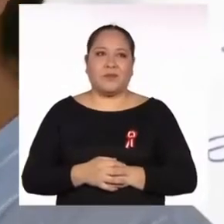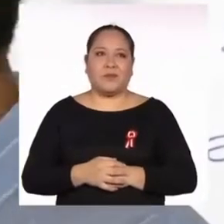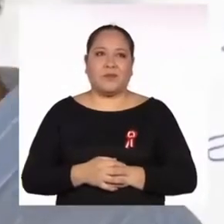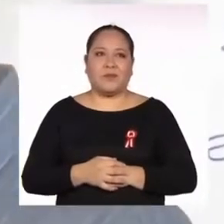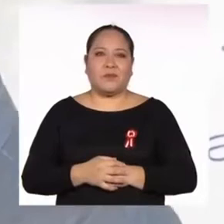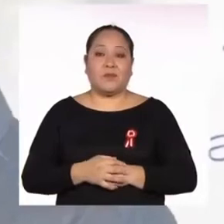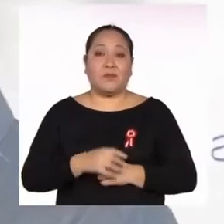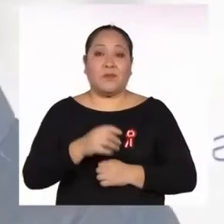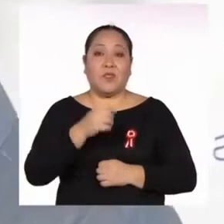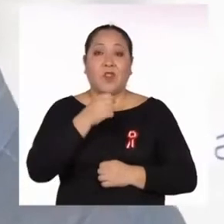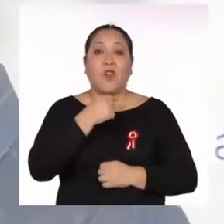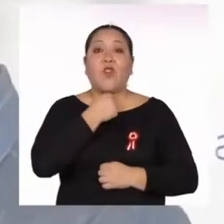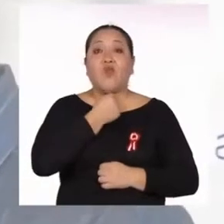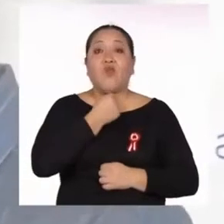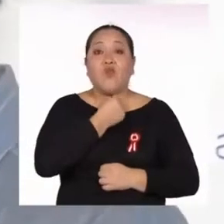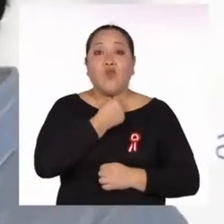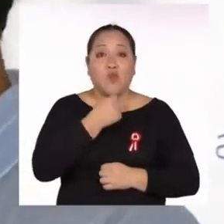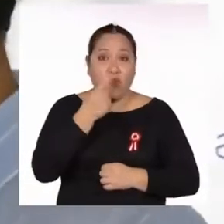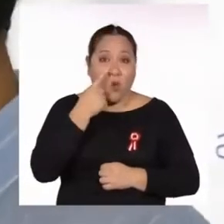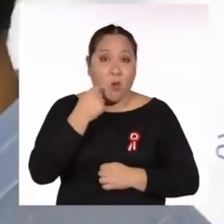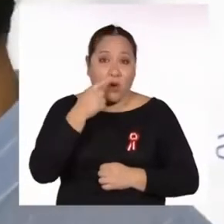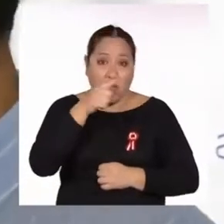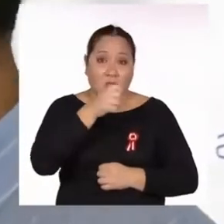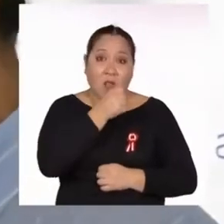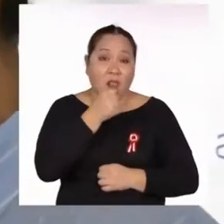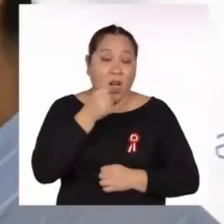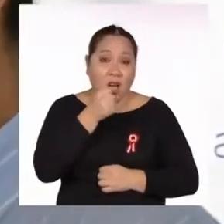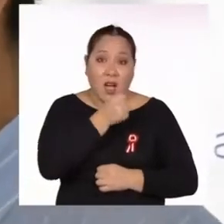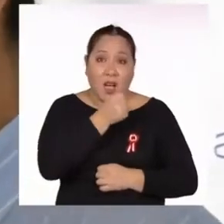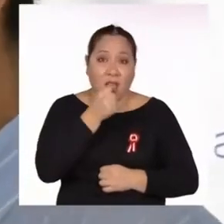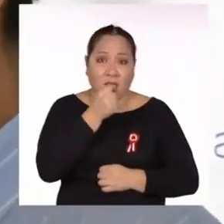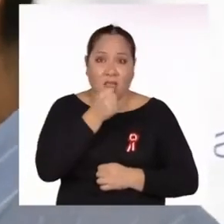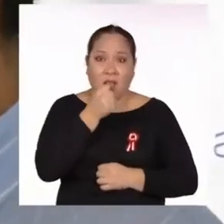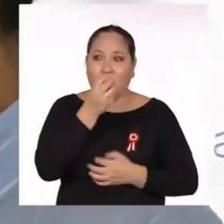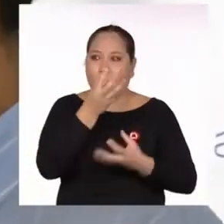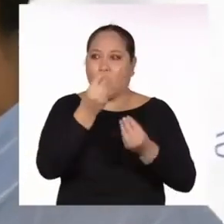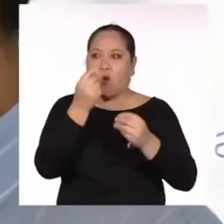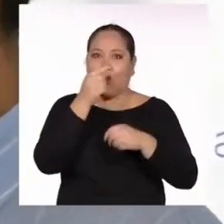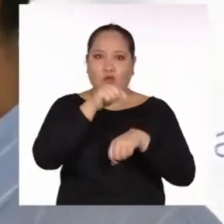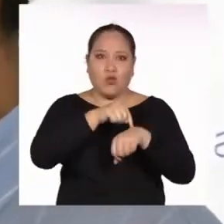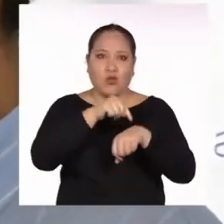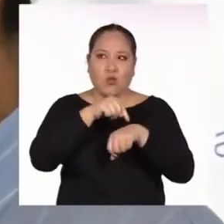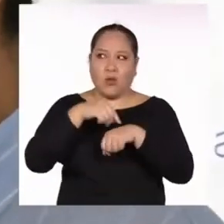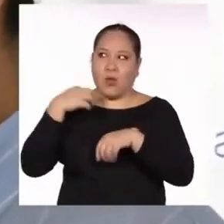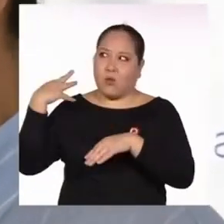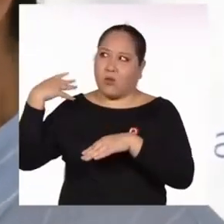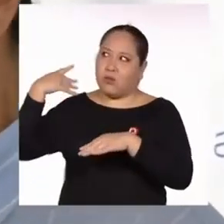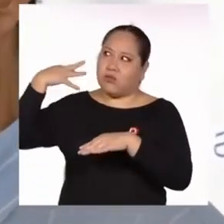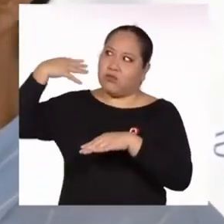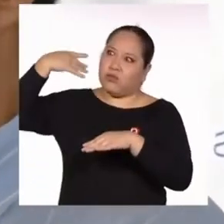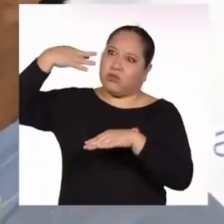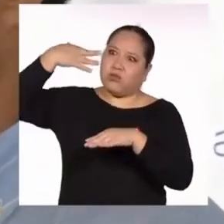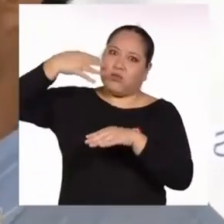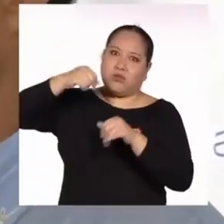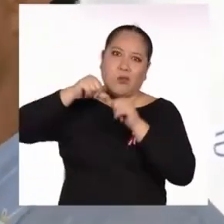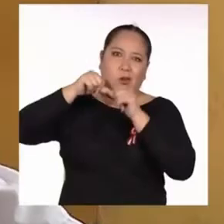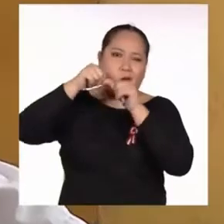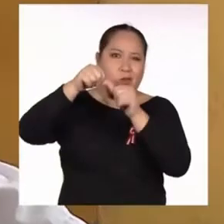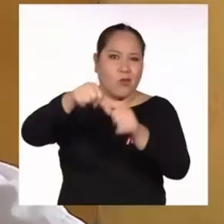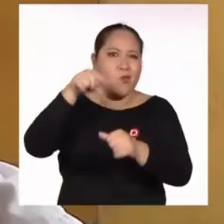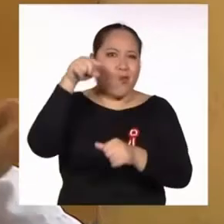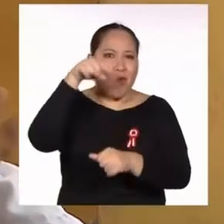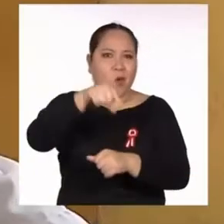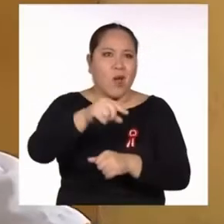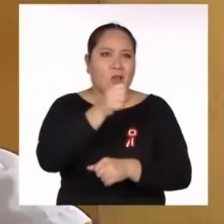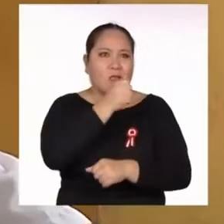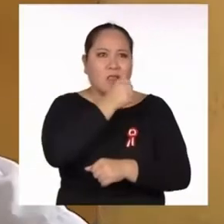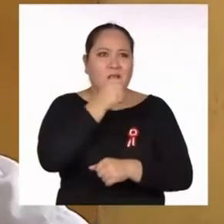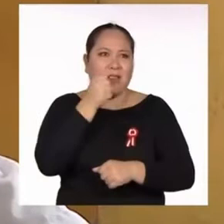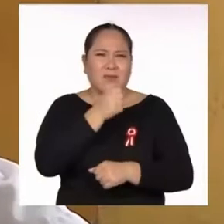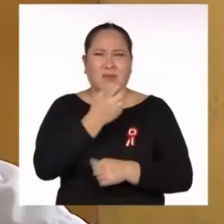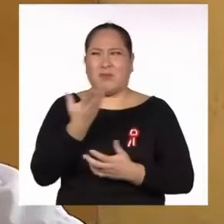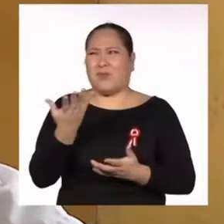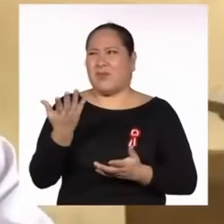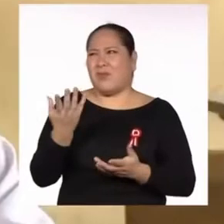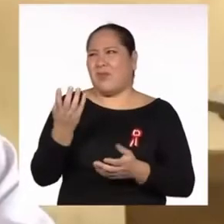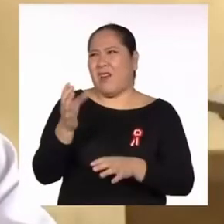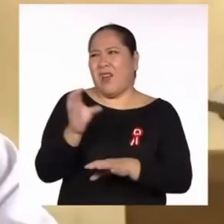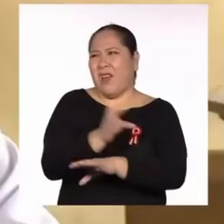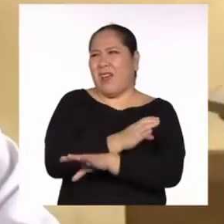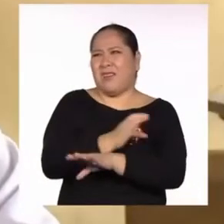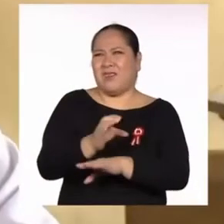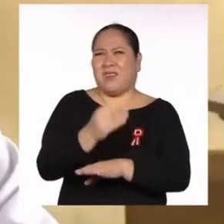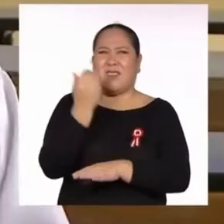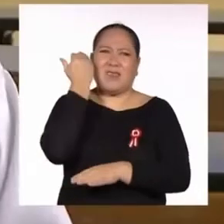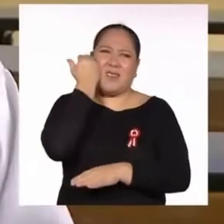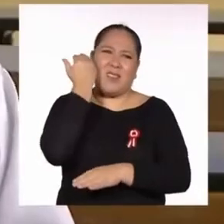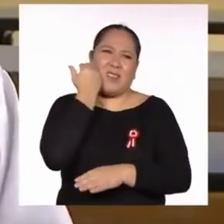todo el hito la cantar más cierto y a pesar de que ha pasado mucho tiempo está vigente y saben por qué porque son canciones de su tiempo